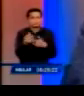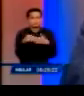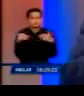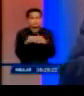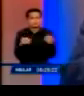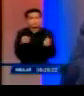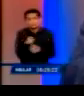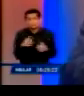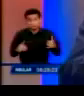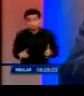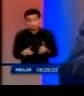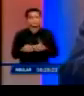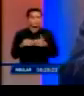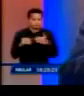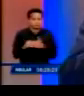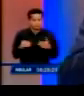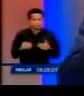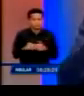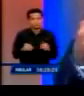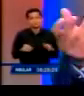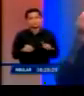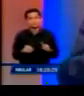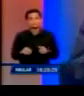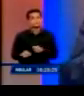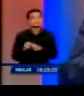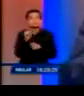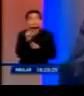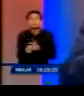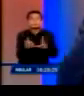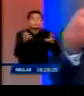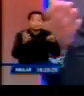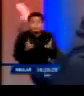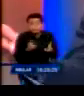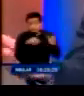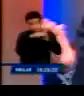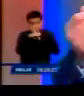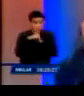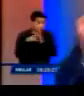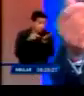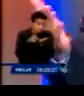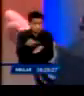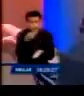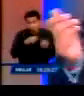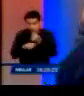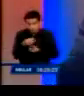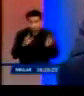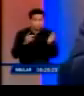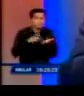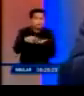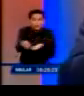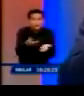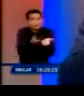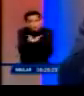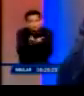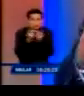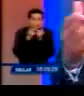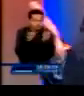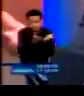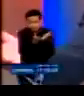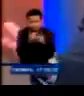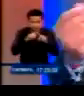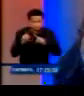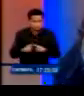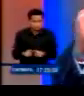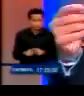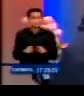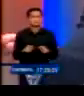seguir manejando su cuenta en dólares. Lo único que, cuando usted quiera hacer transacciones, ya sea para pagar comida, para pagar el servicio público, para